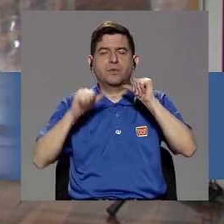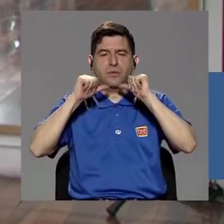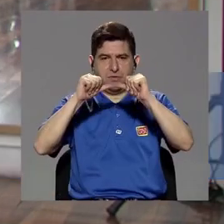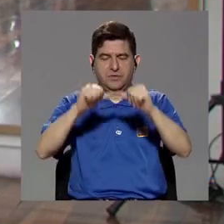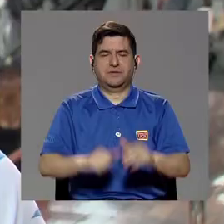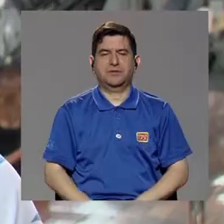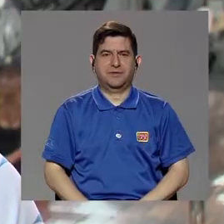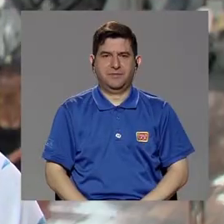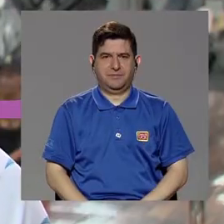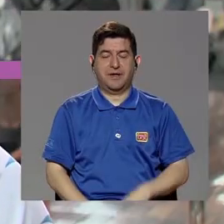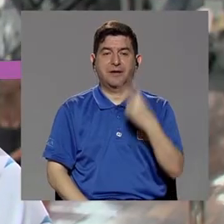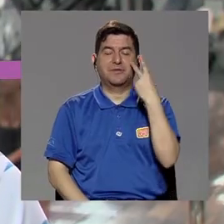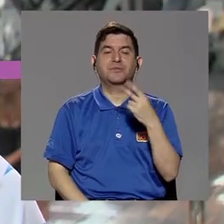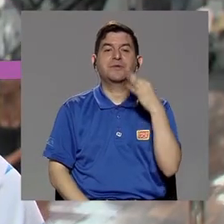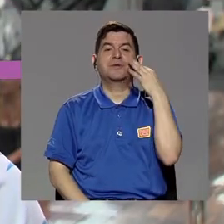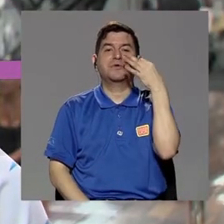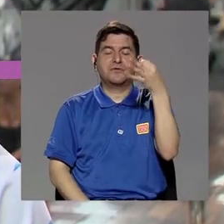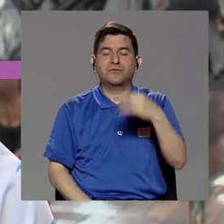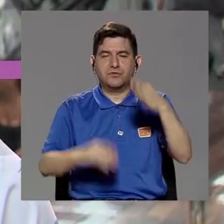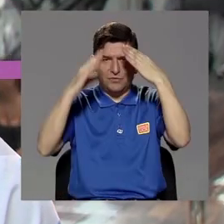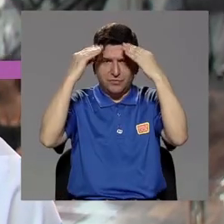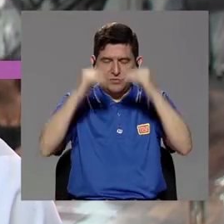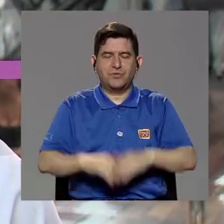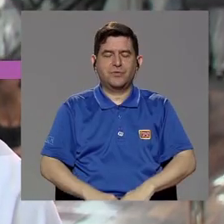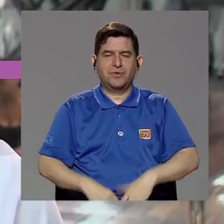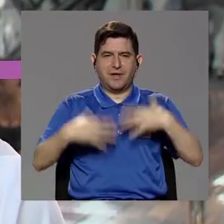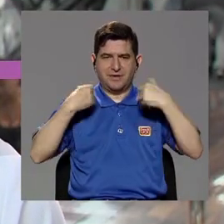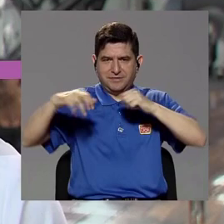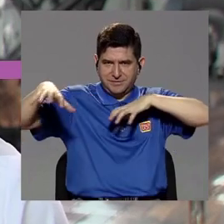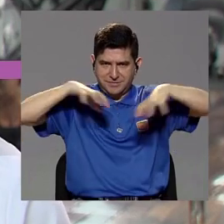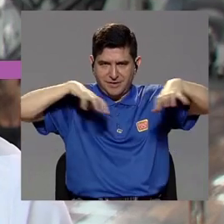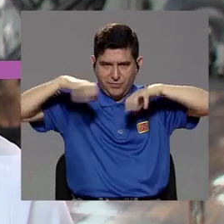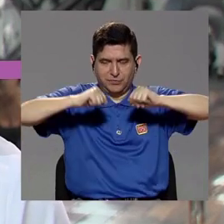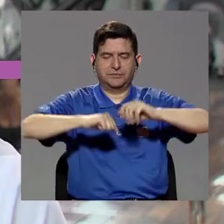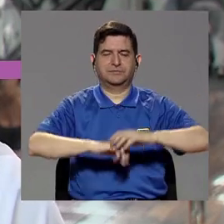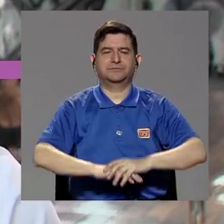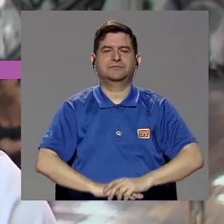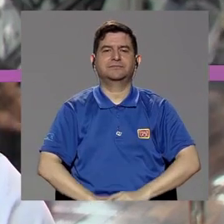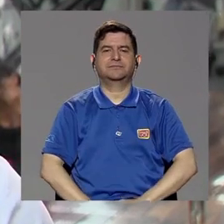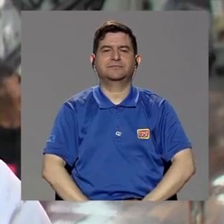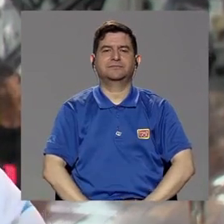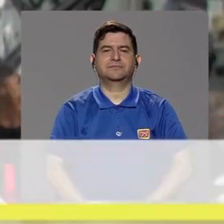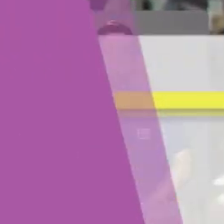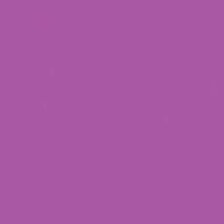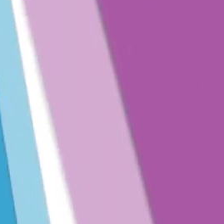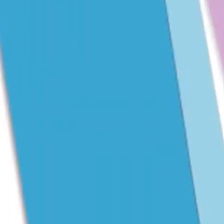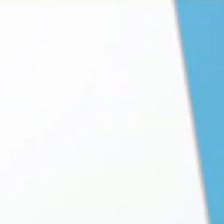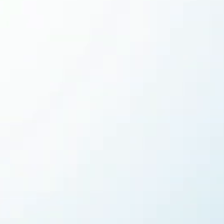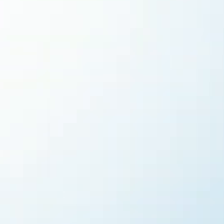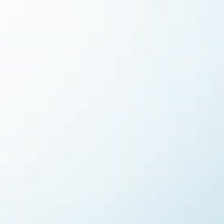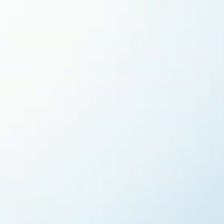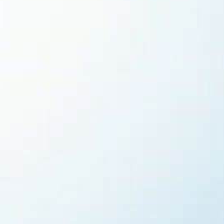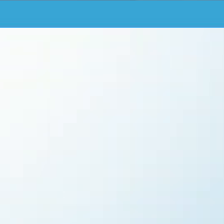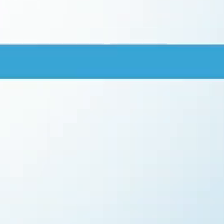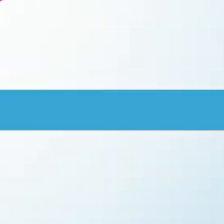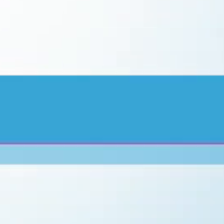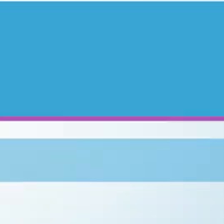respiración constante. Eso fue todo por hoy. Nos vemos en una próxima cápsula de Salud en Movimiento.